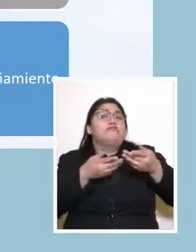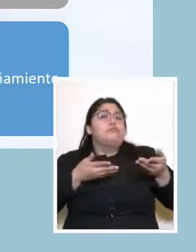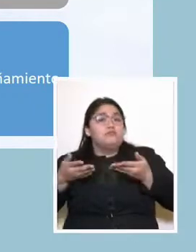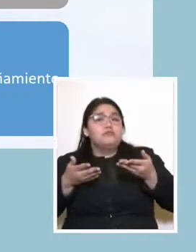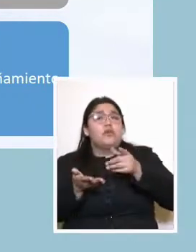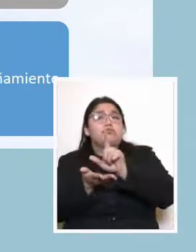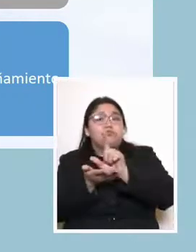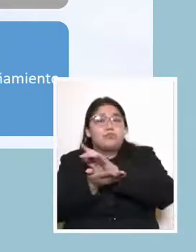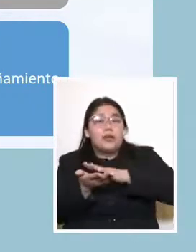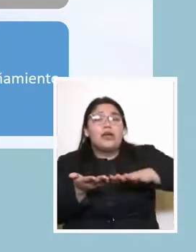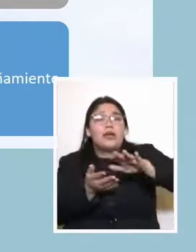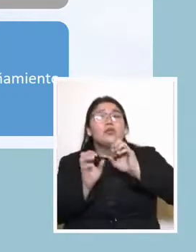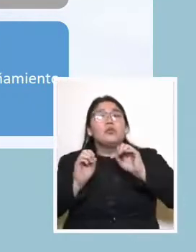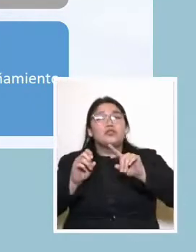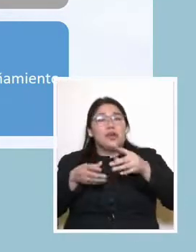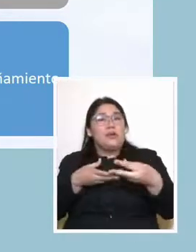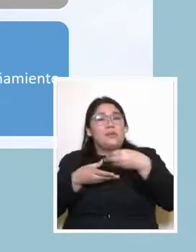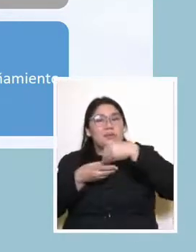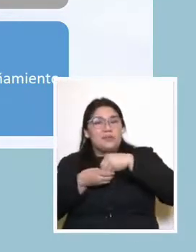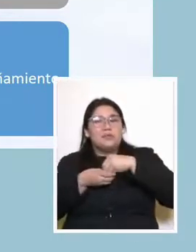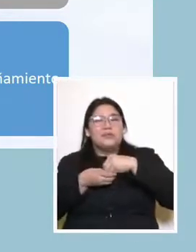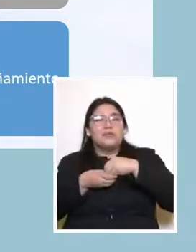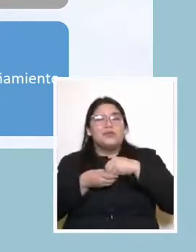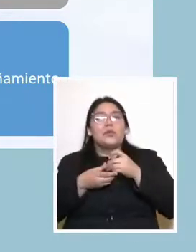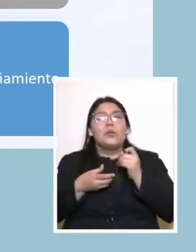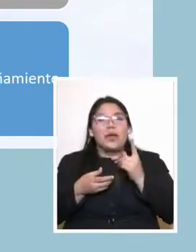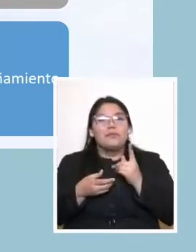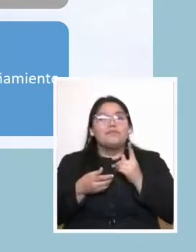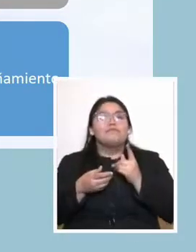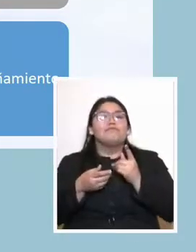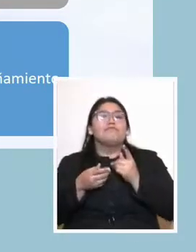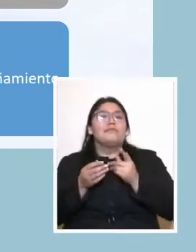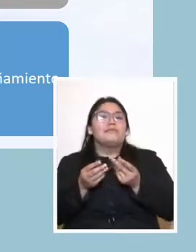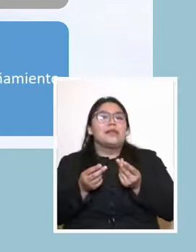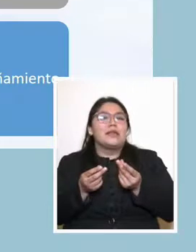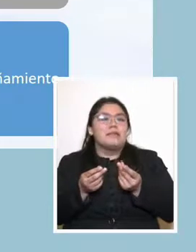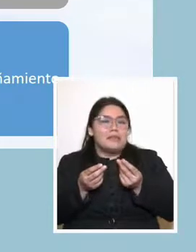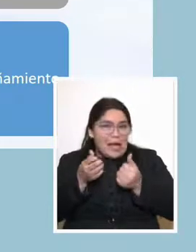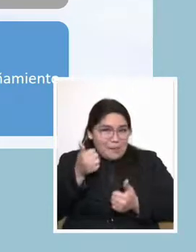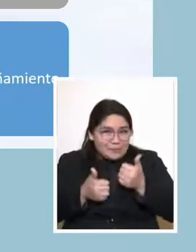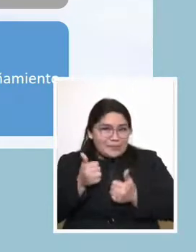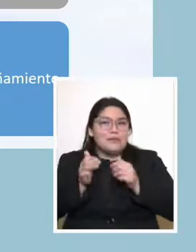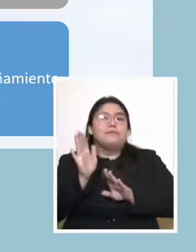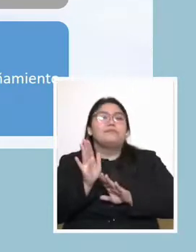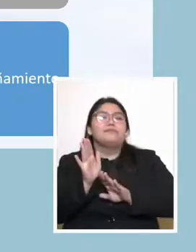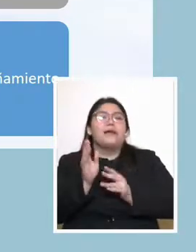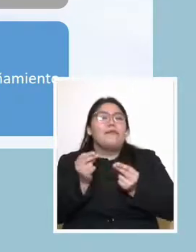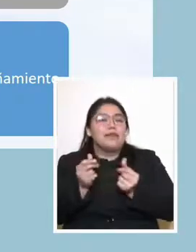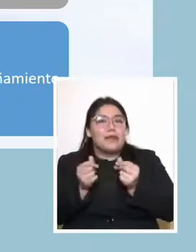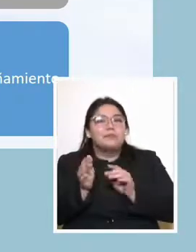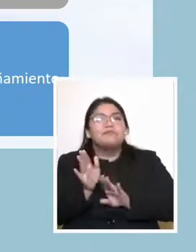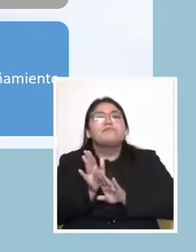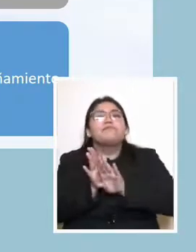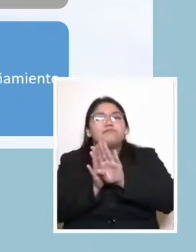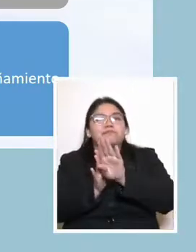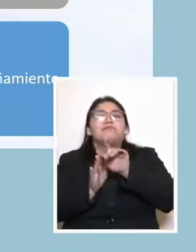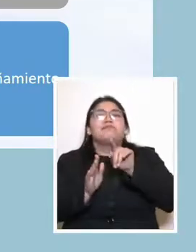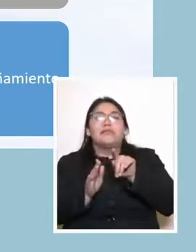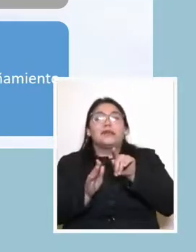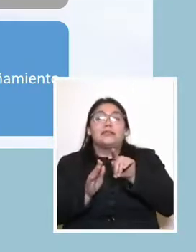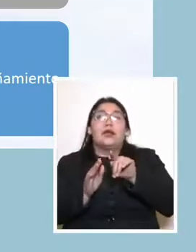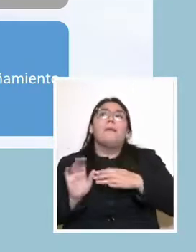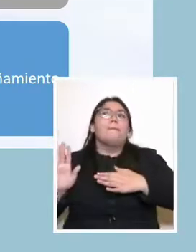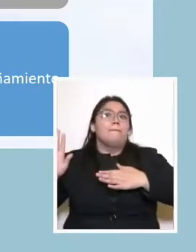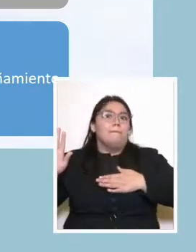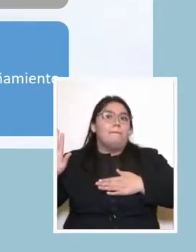que tiene relación con el desarrollo de capacidades o el trabajo en red, es parte de esto mismo, ¿no? Esta es la gran promesa, ¿no? Una promesa